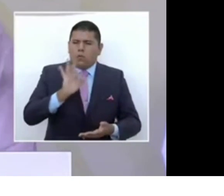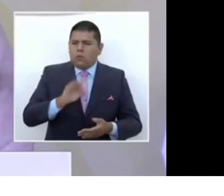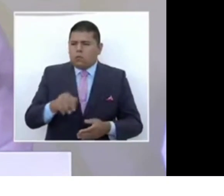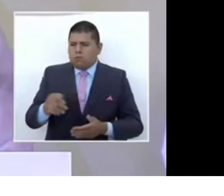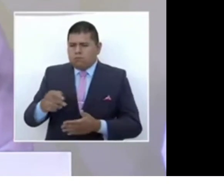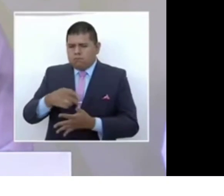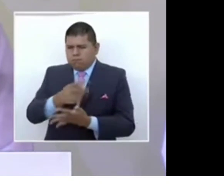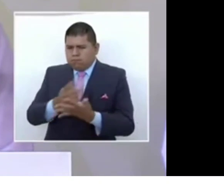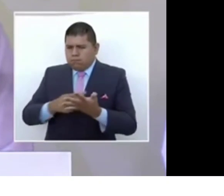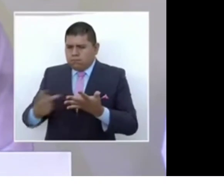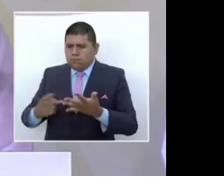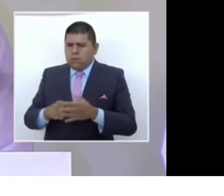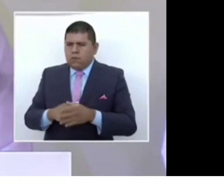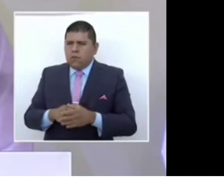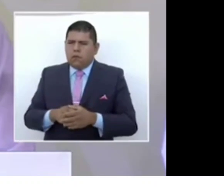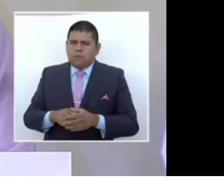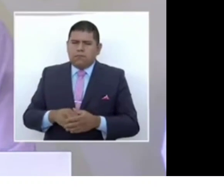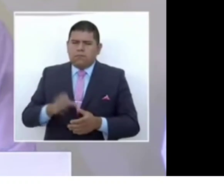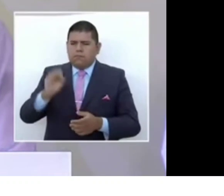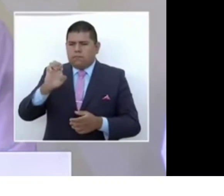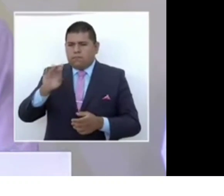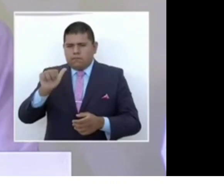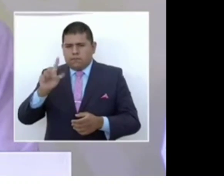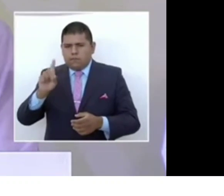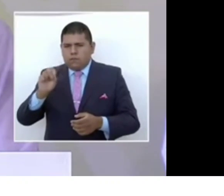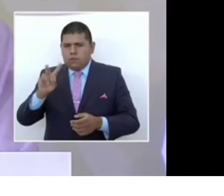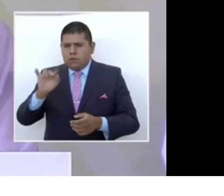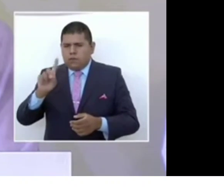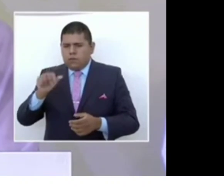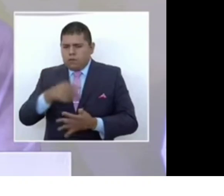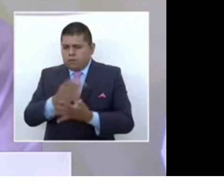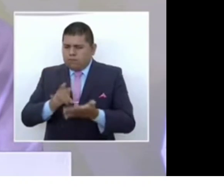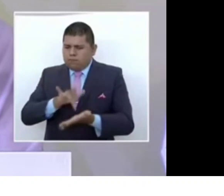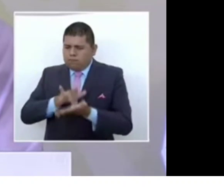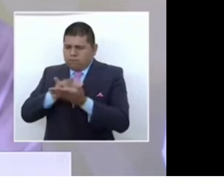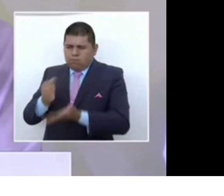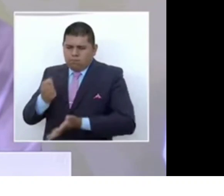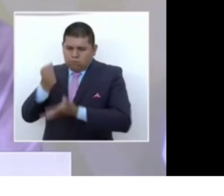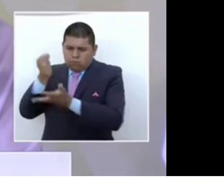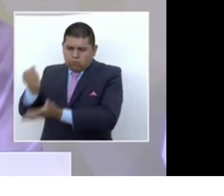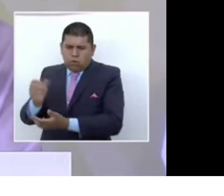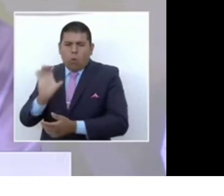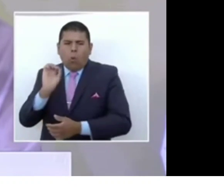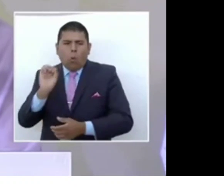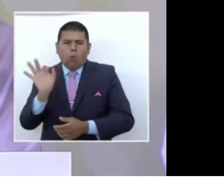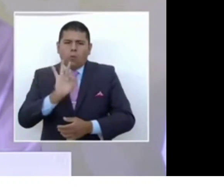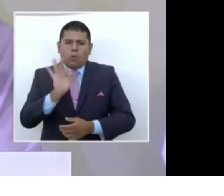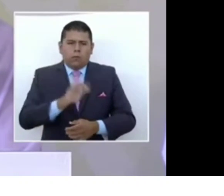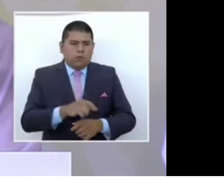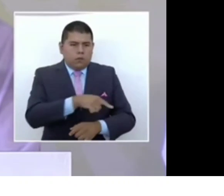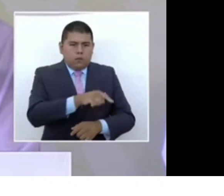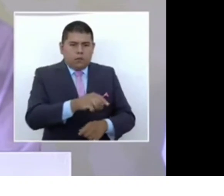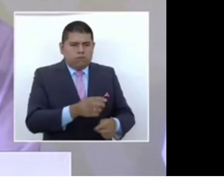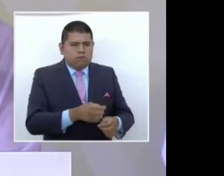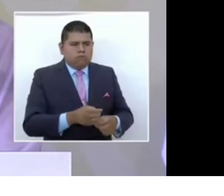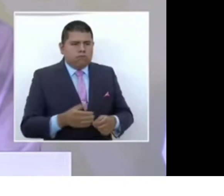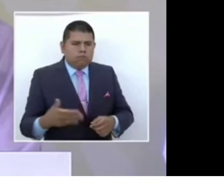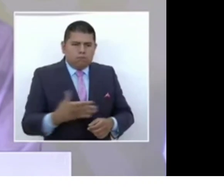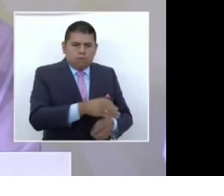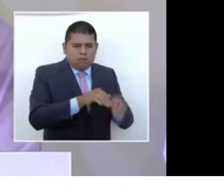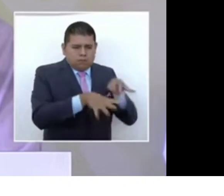programa Sembrando Vida, o recibe un apoyo como productor, como